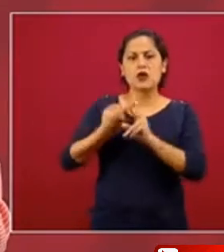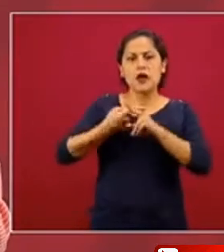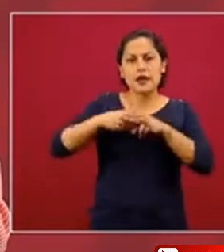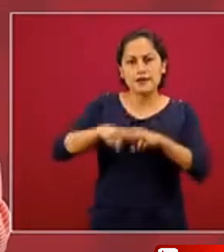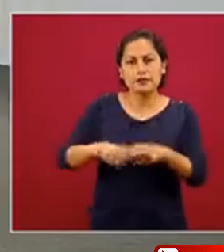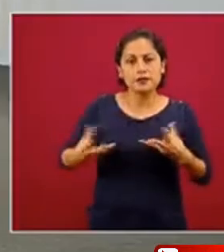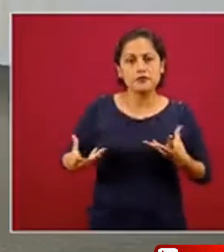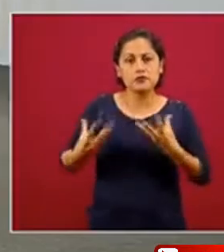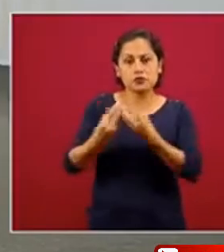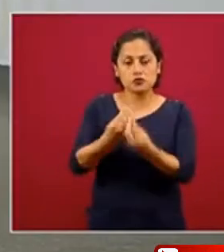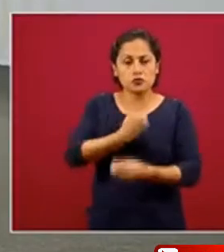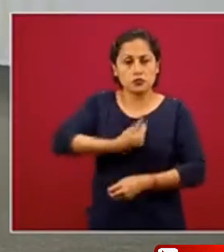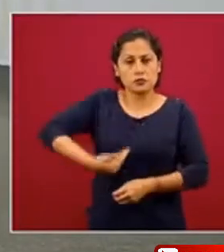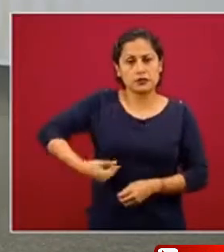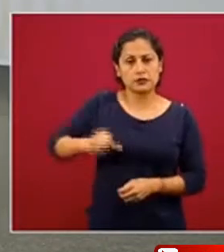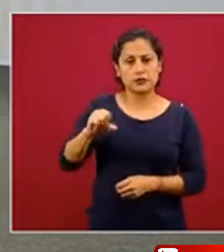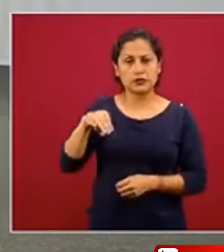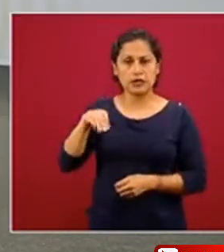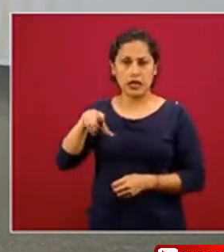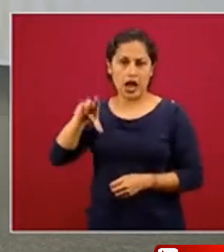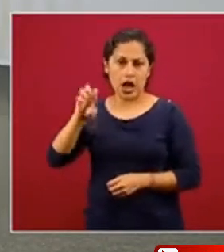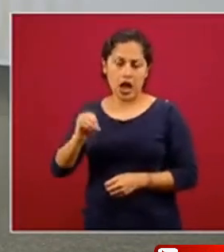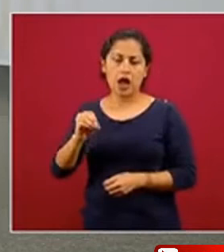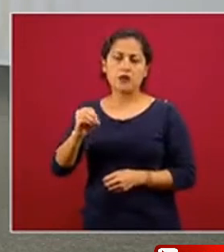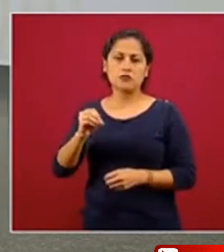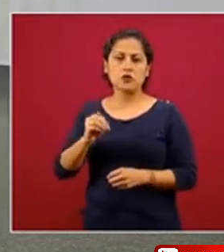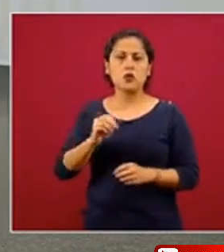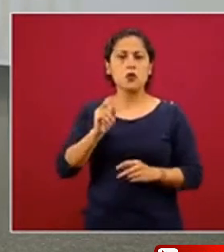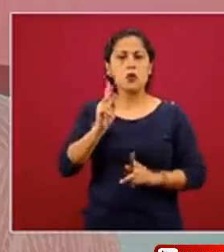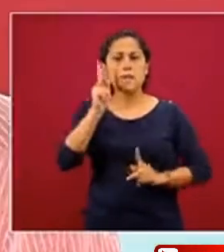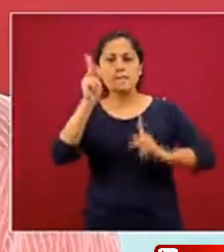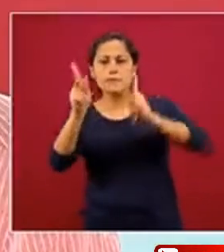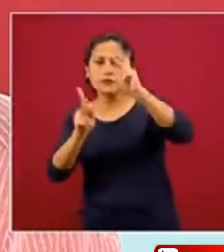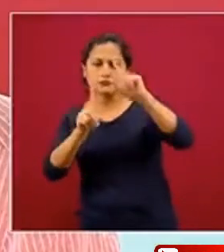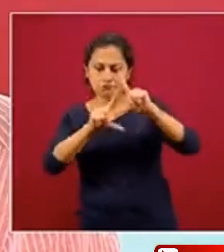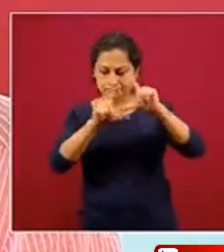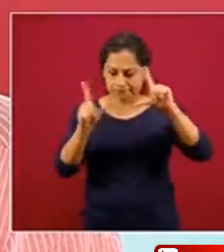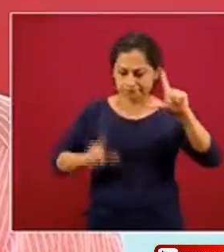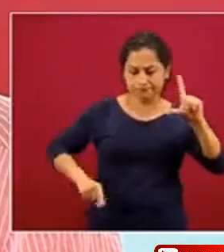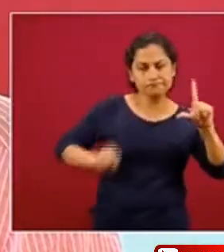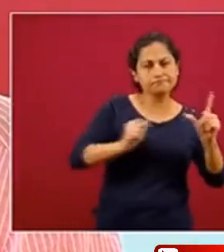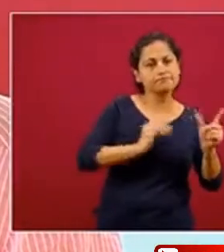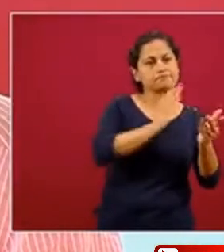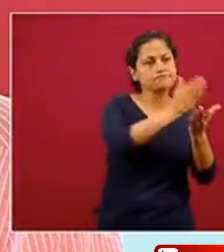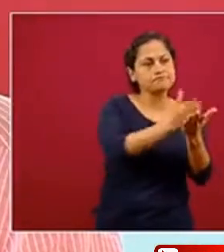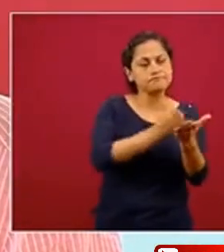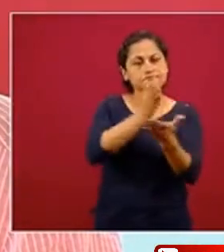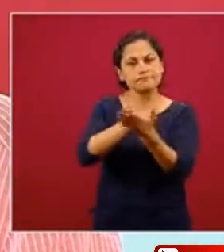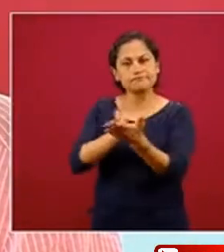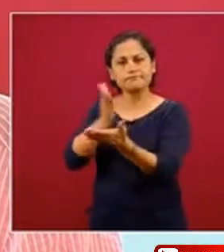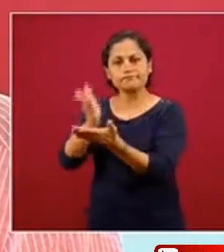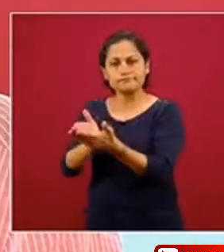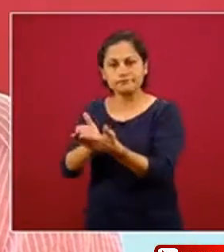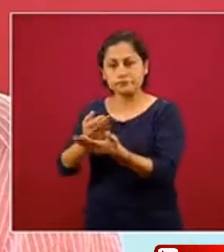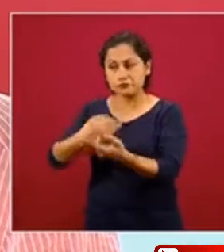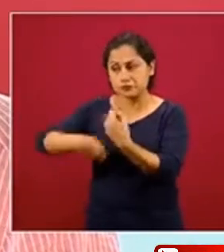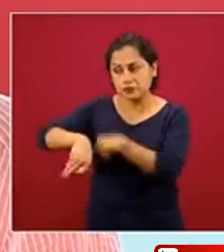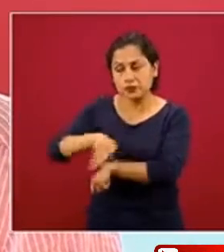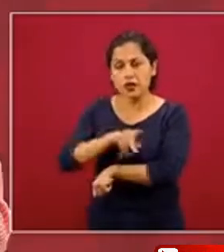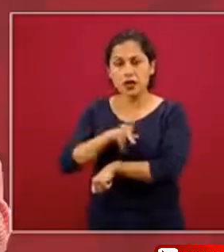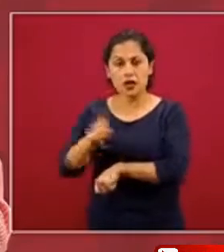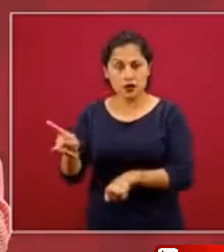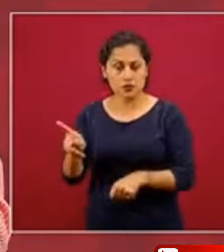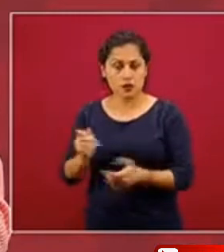Obrador, y participamos todos los miembros del sector, y se decidió que el programa